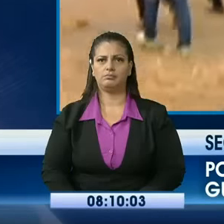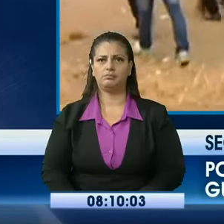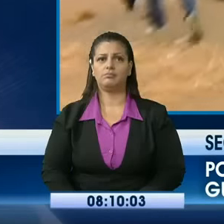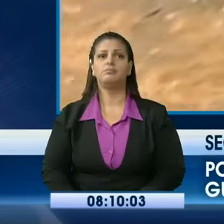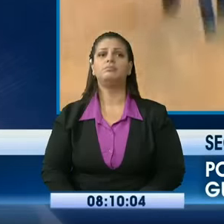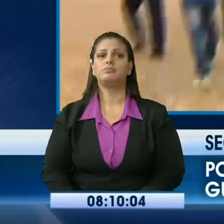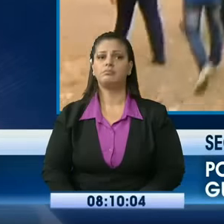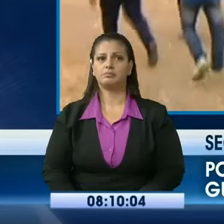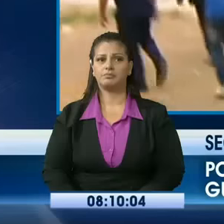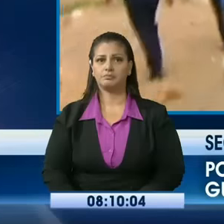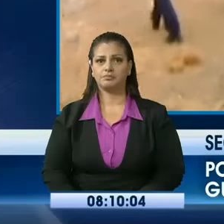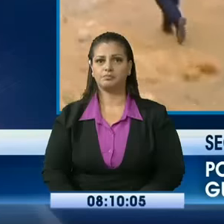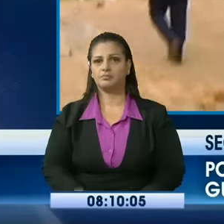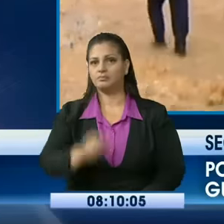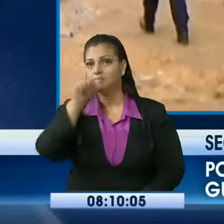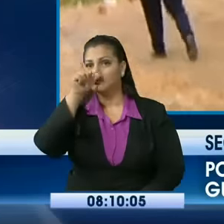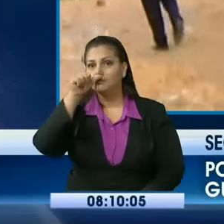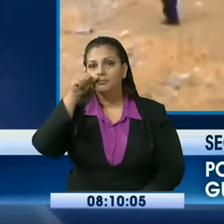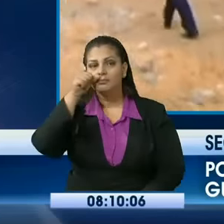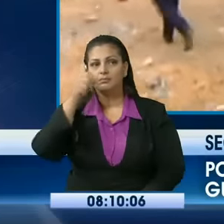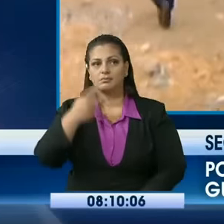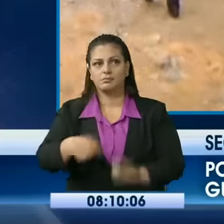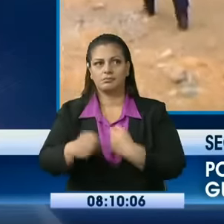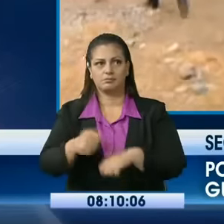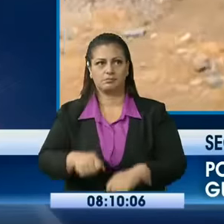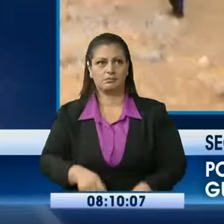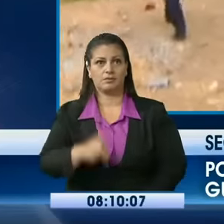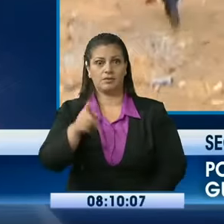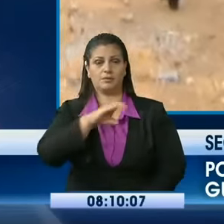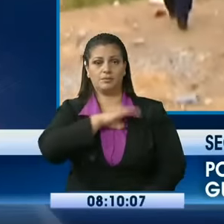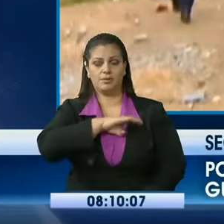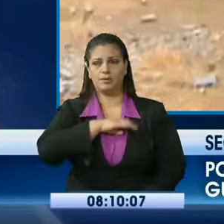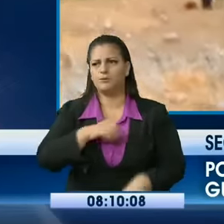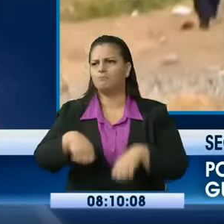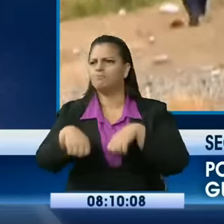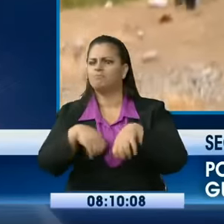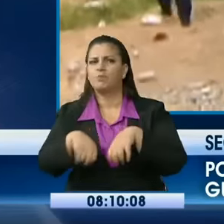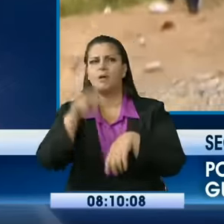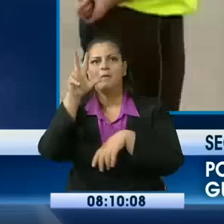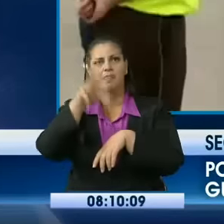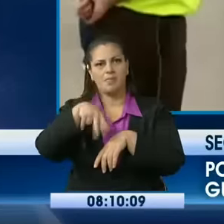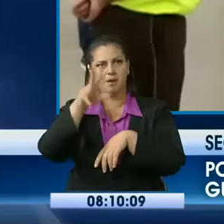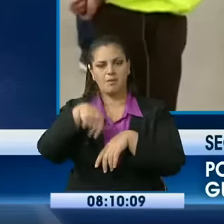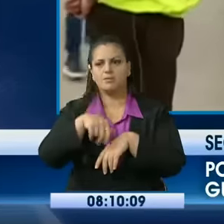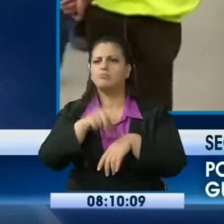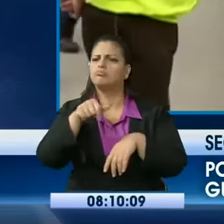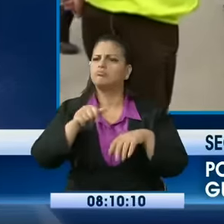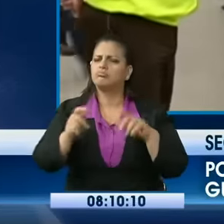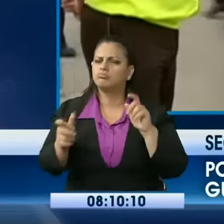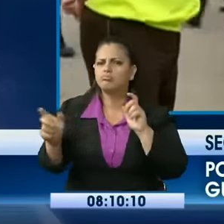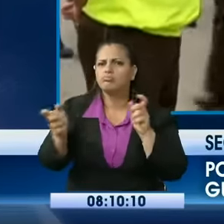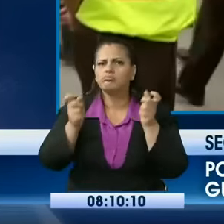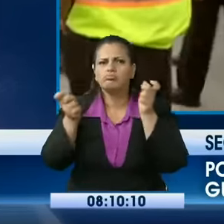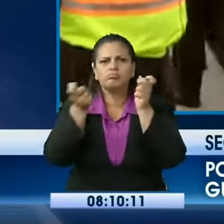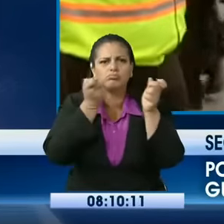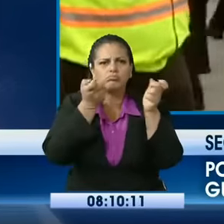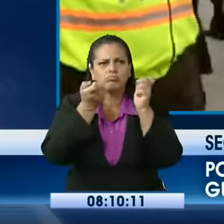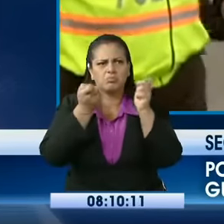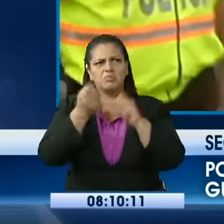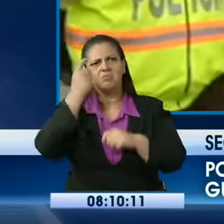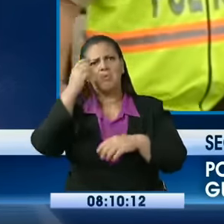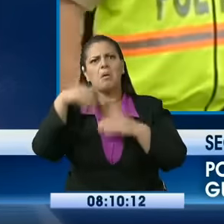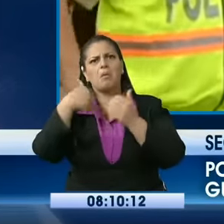del sobre, ¿no? Hugo, en 3 meses se esperan los resultados. Esperemos. Yo creo que antes. Yo sí estoy confiado en como que como hemos antes, visto también en otros casos. Sí, muy rápido.